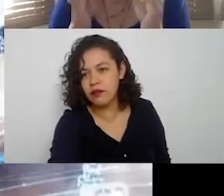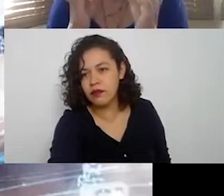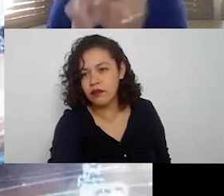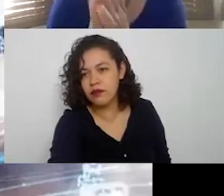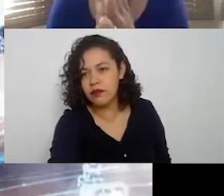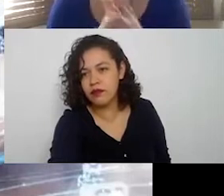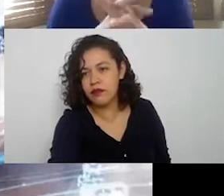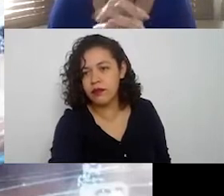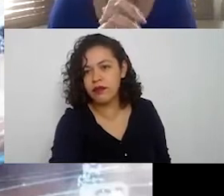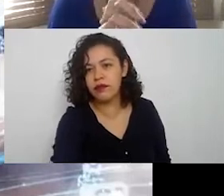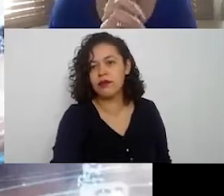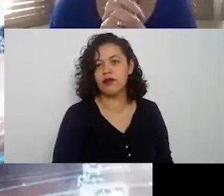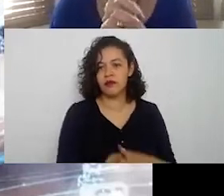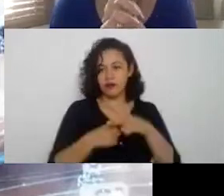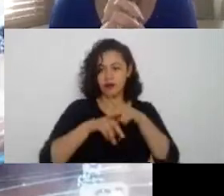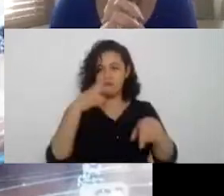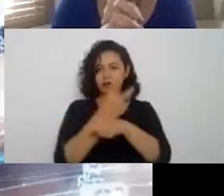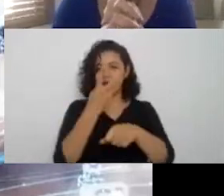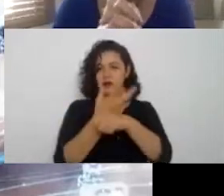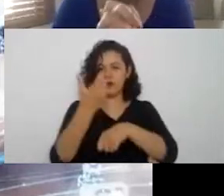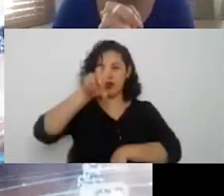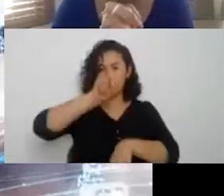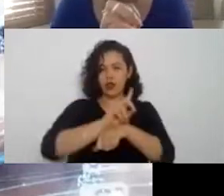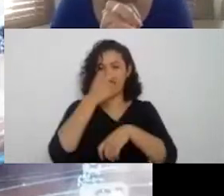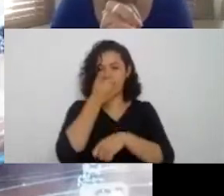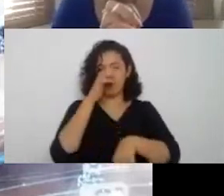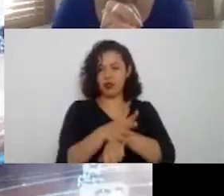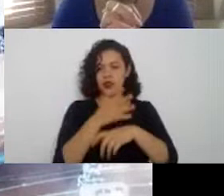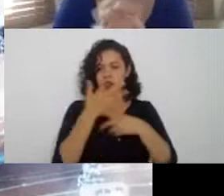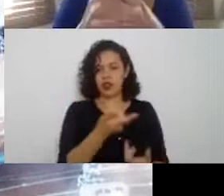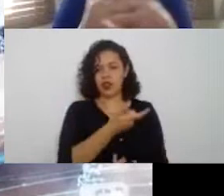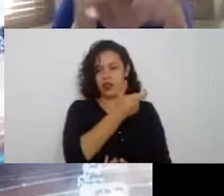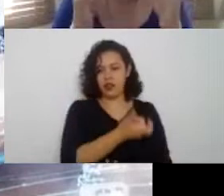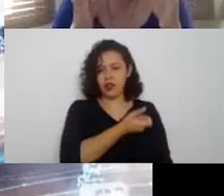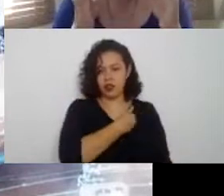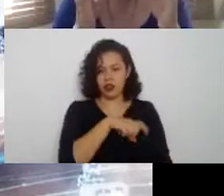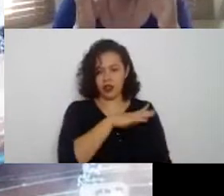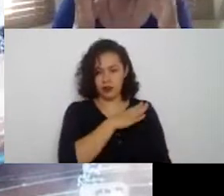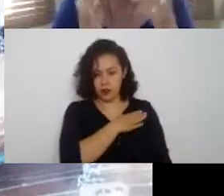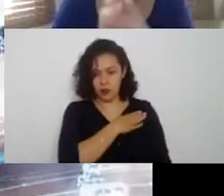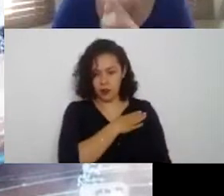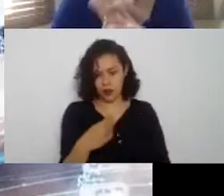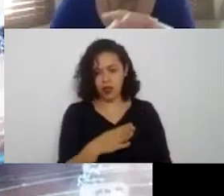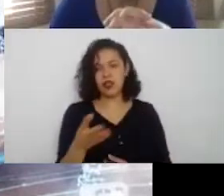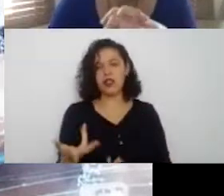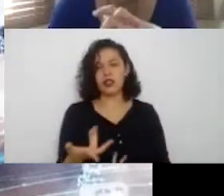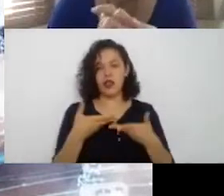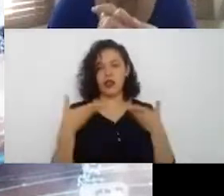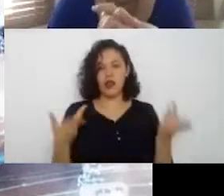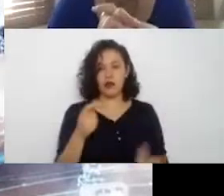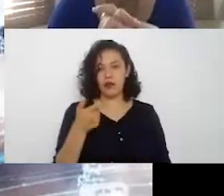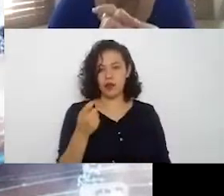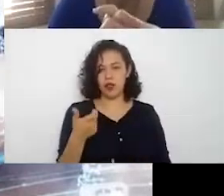Empezamos con este segundo día de administración y finanzas sanas. Va a ser un poquito, les puedo